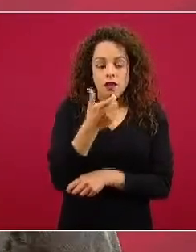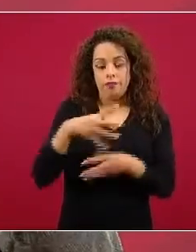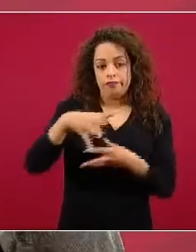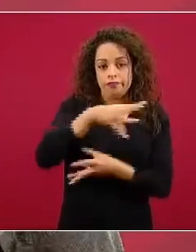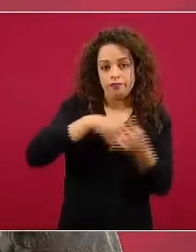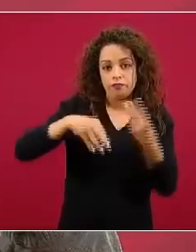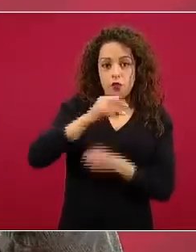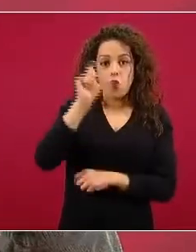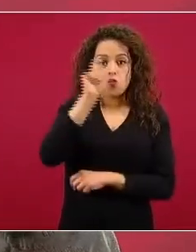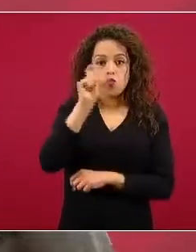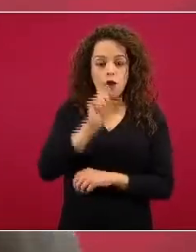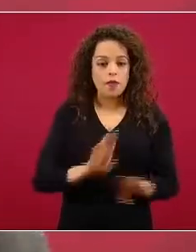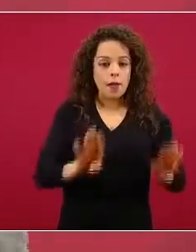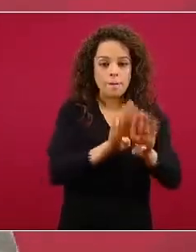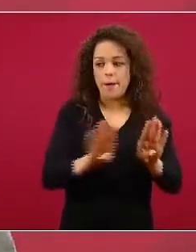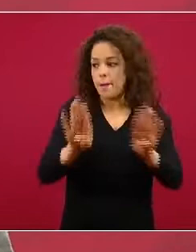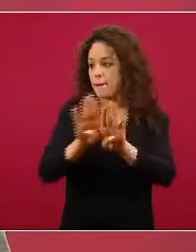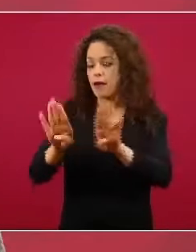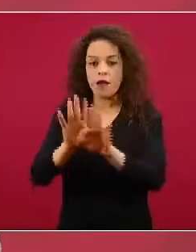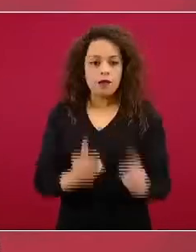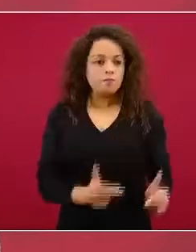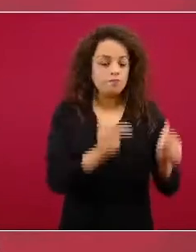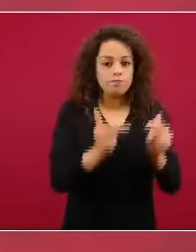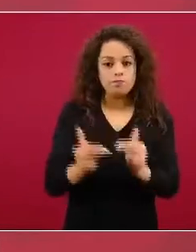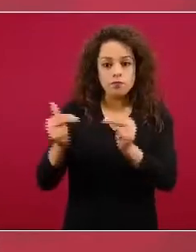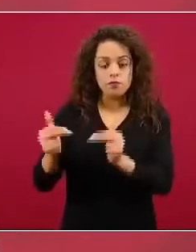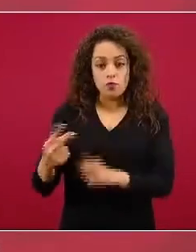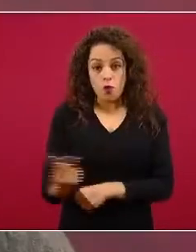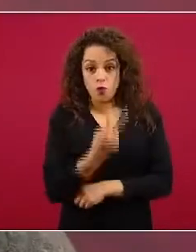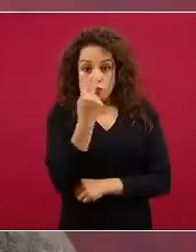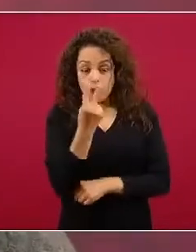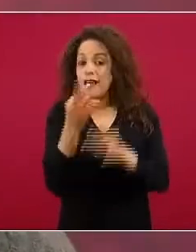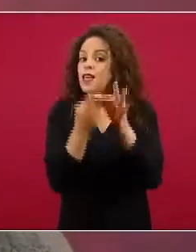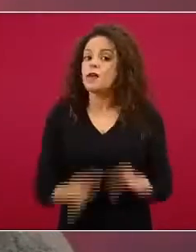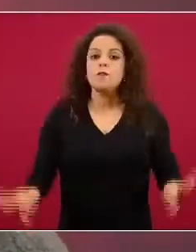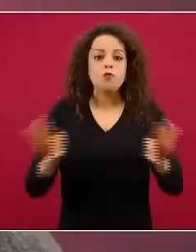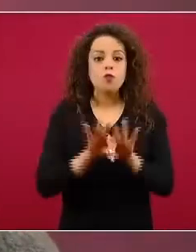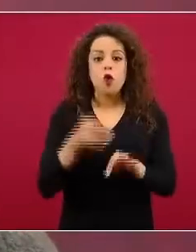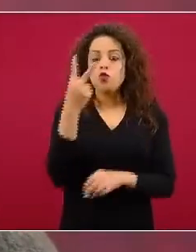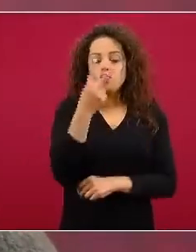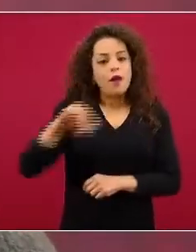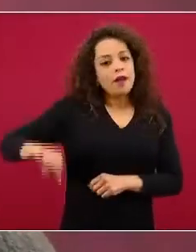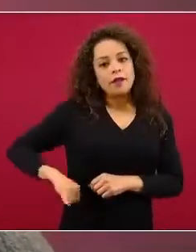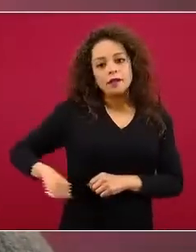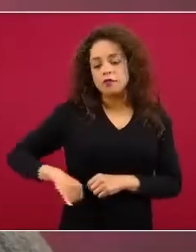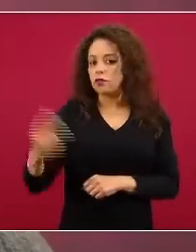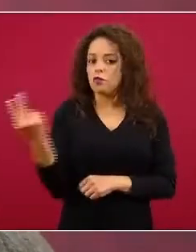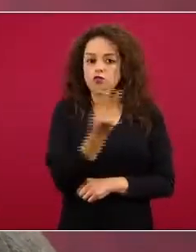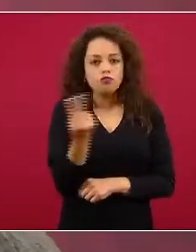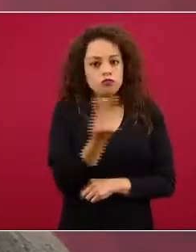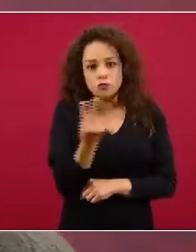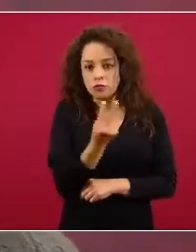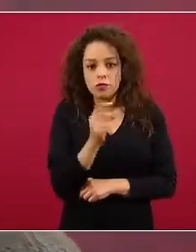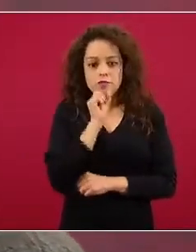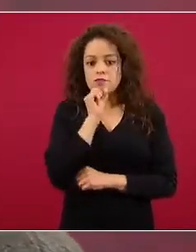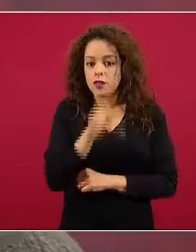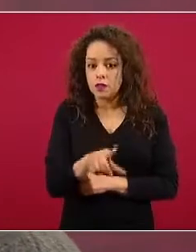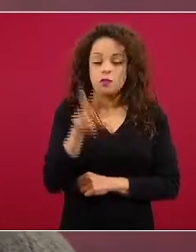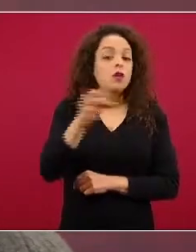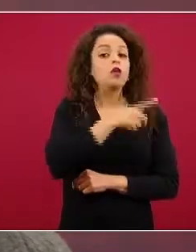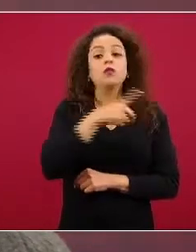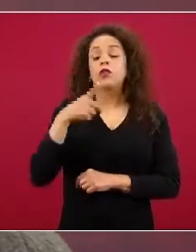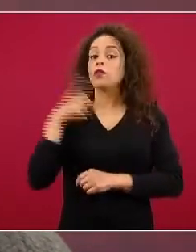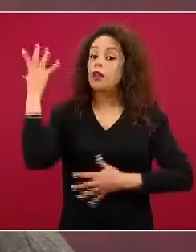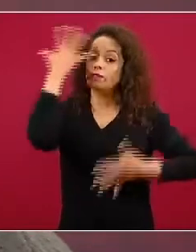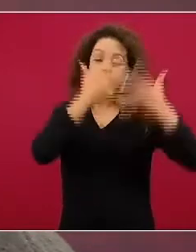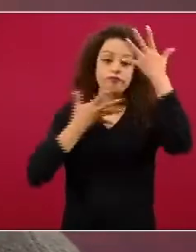elementos son importantes y los dos son de interés público. No debe quedar ninguna confusión al respecto. Proteger la